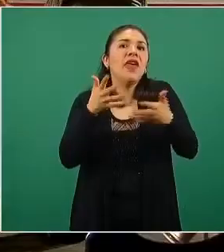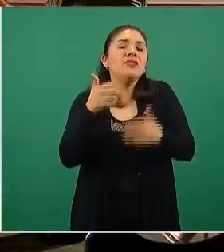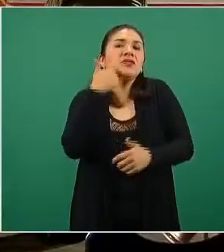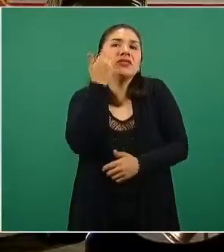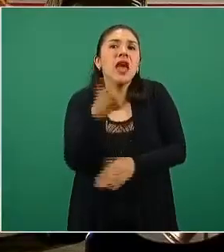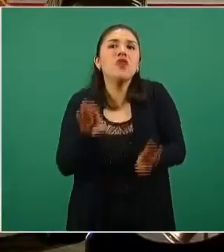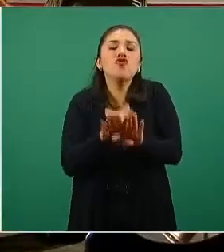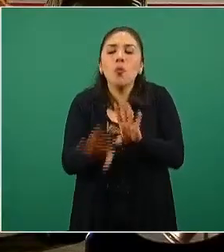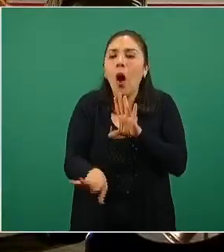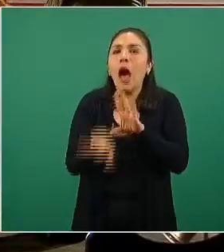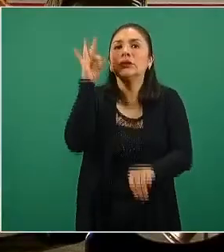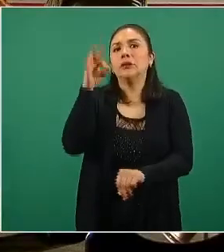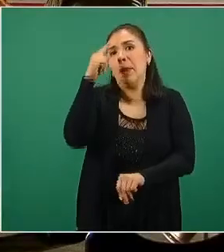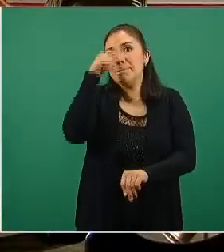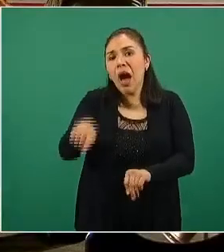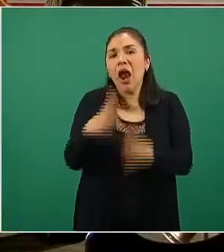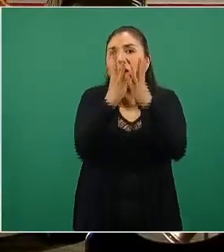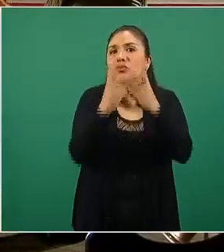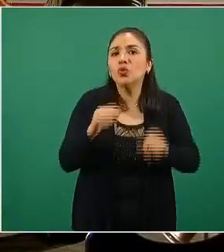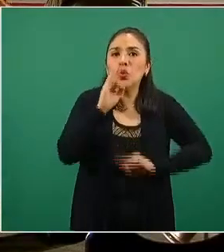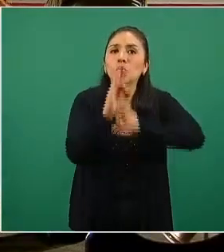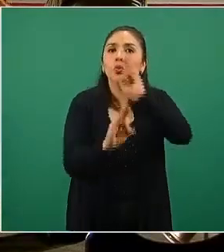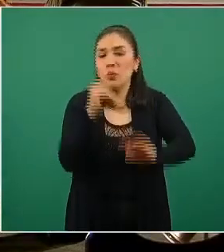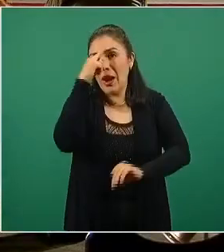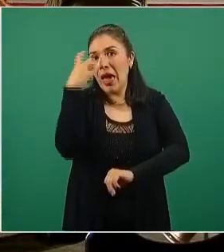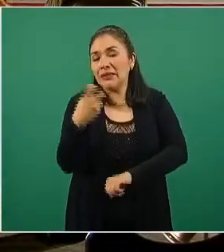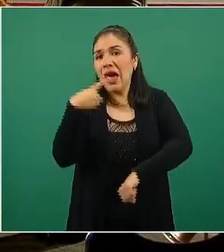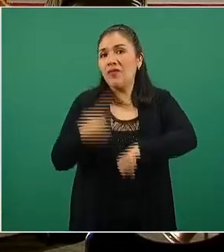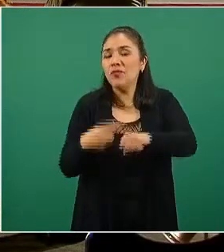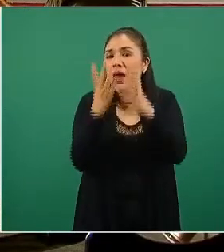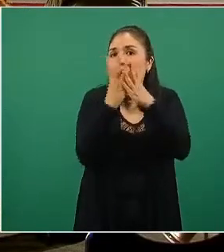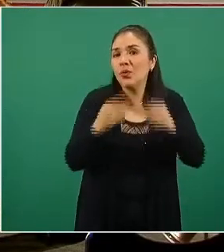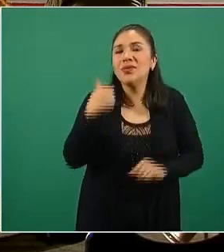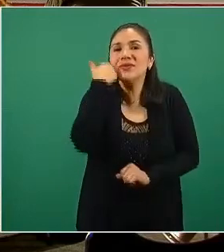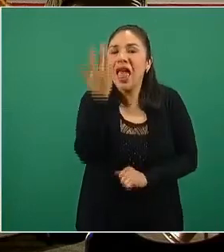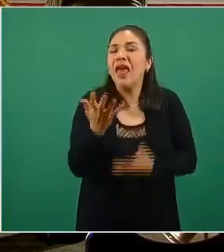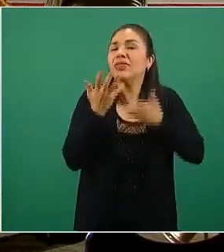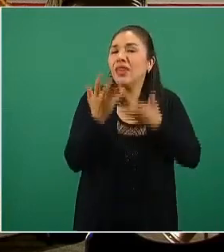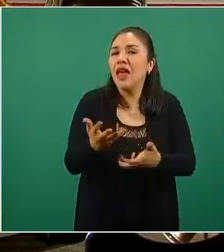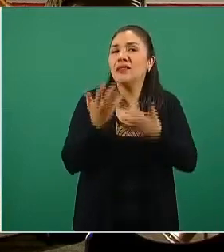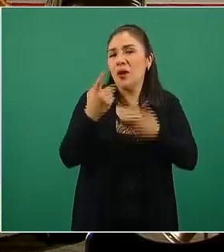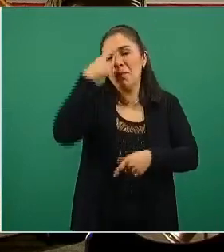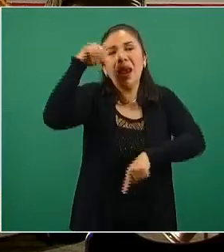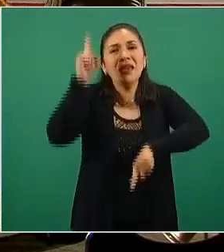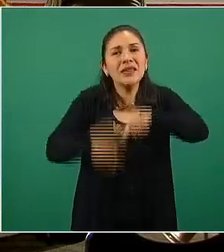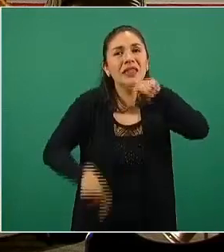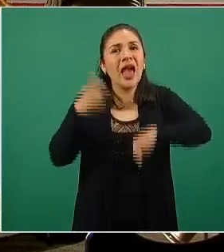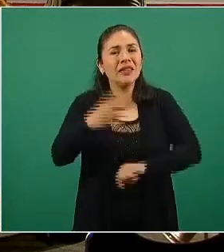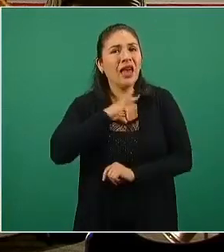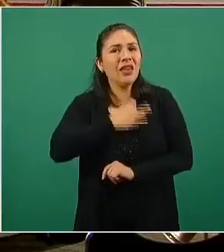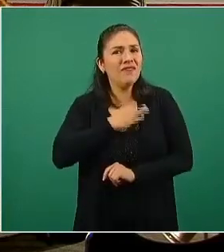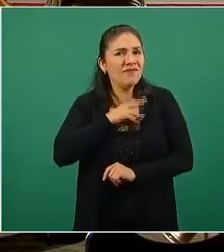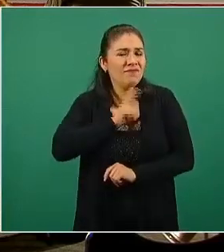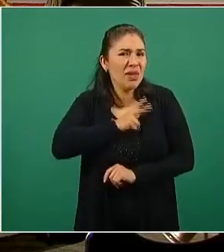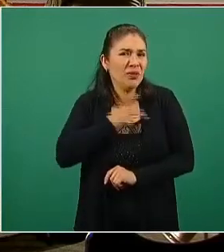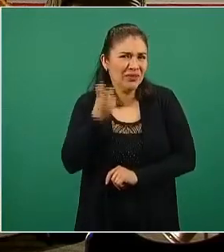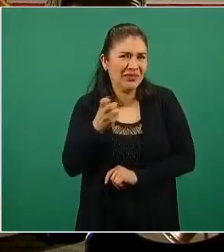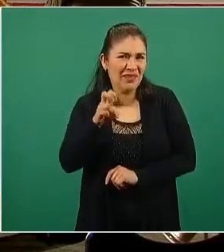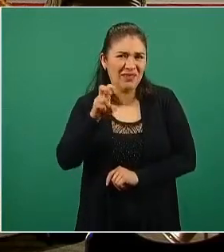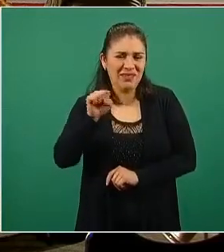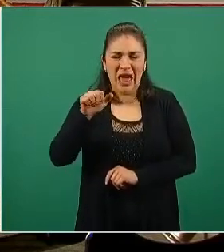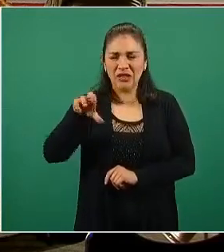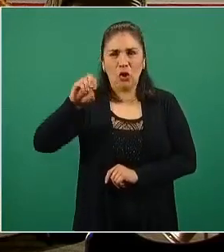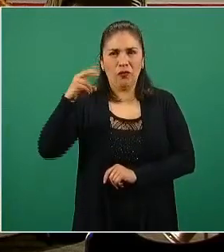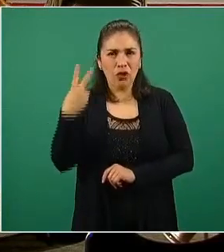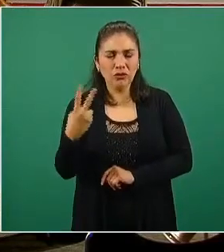encontrar alguna solución de tratamiento para la enfermedad COVID-19 o para inhibir la infección por el virus